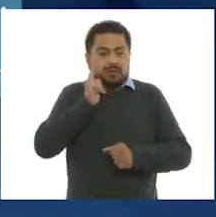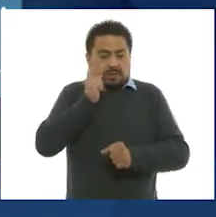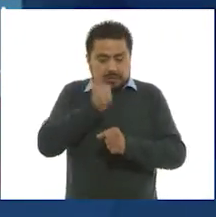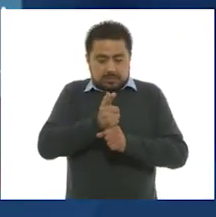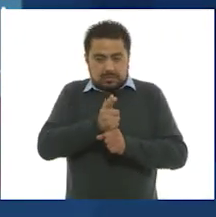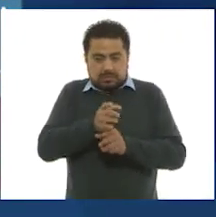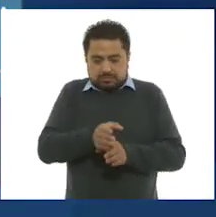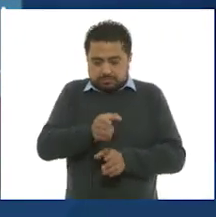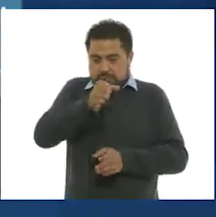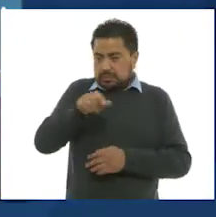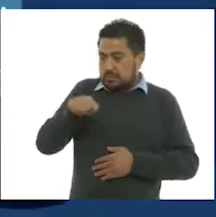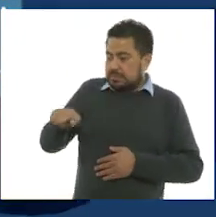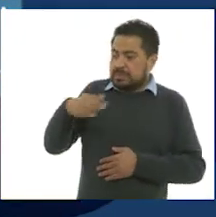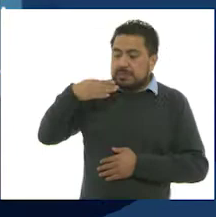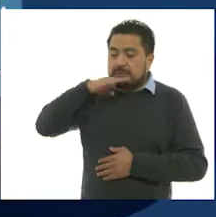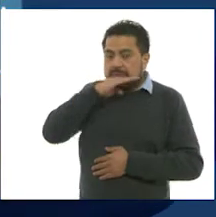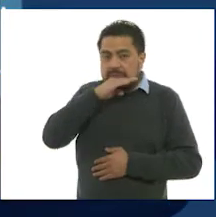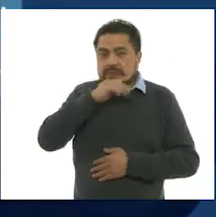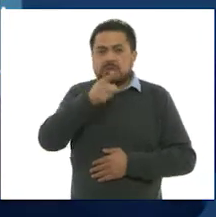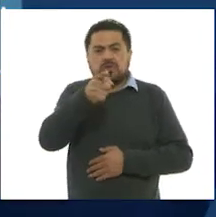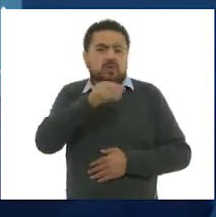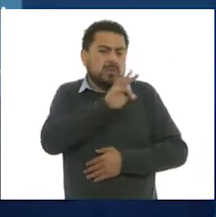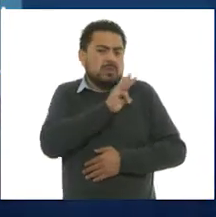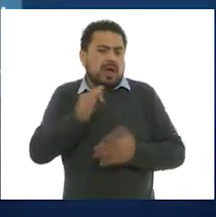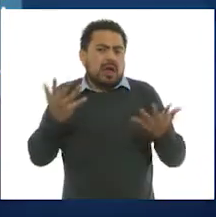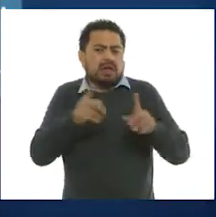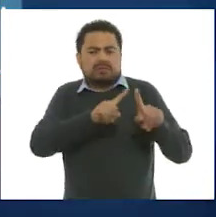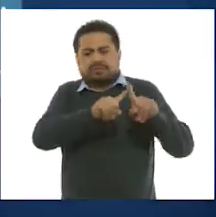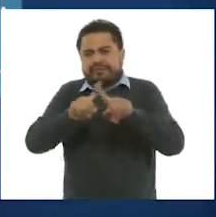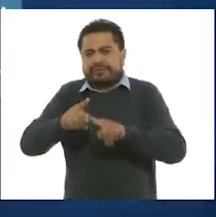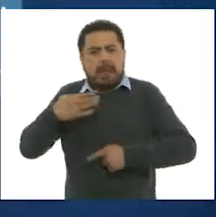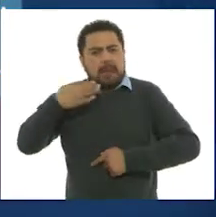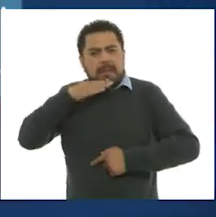este tipo de maíz o lo puedes hacer con diferente maíz,